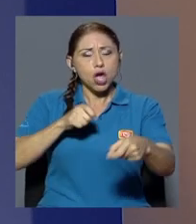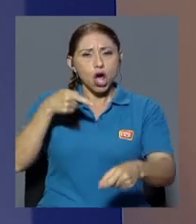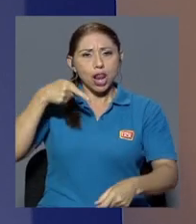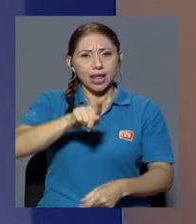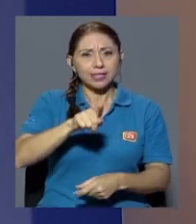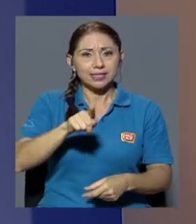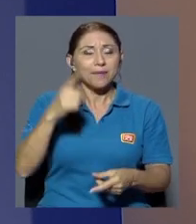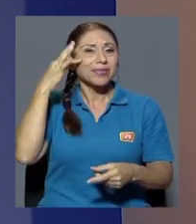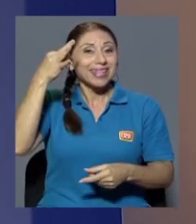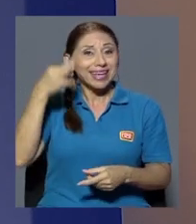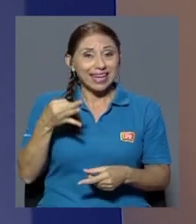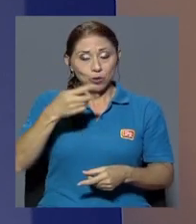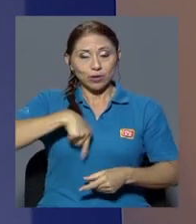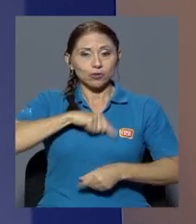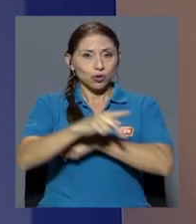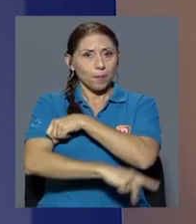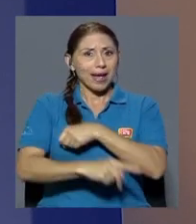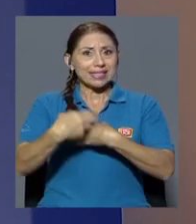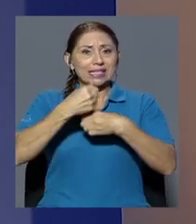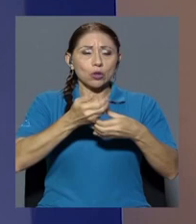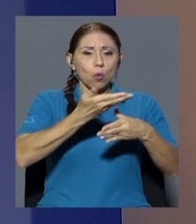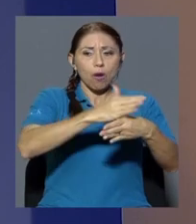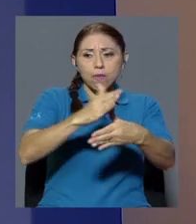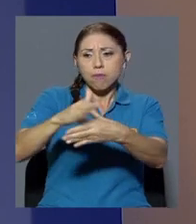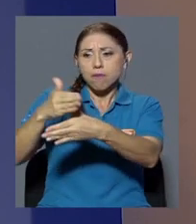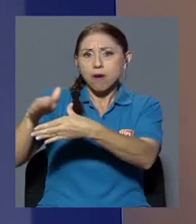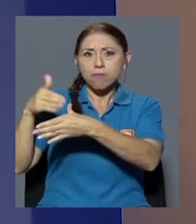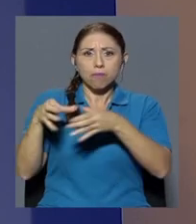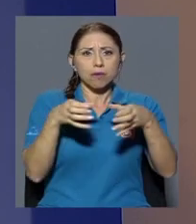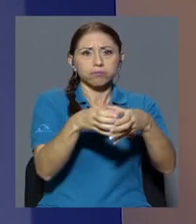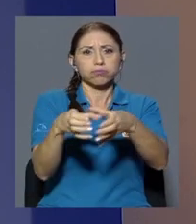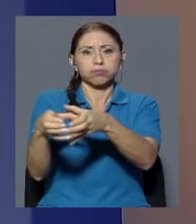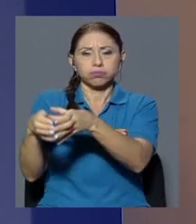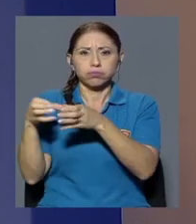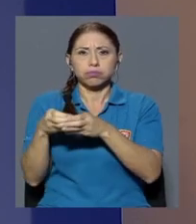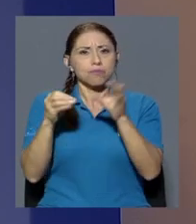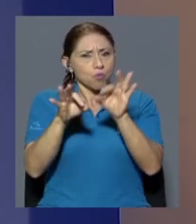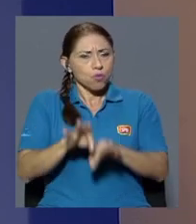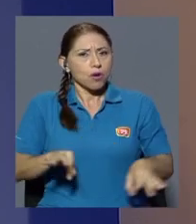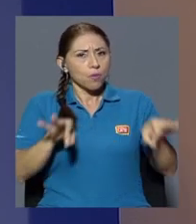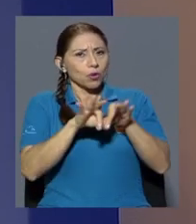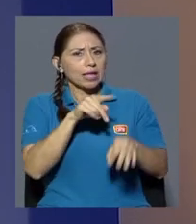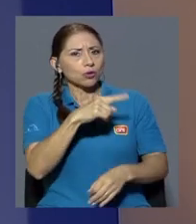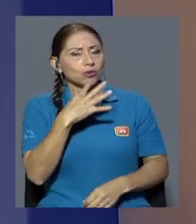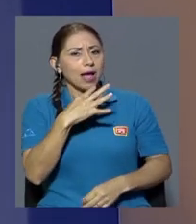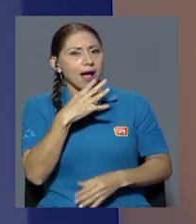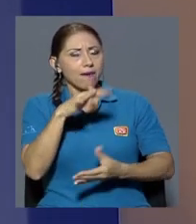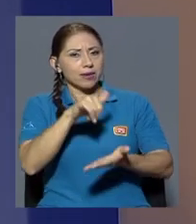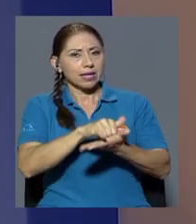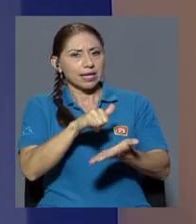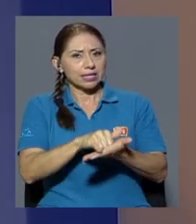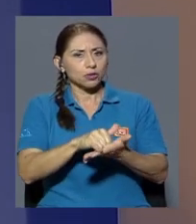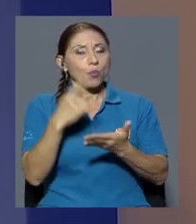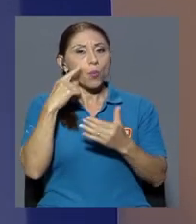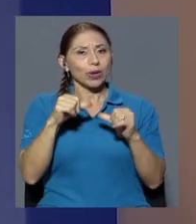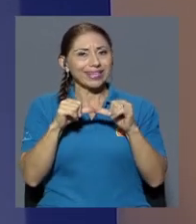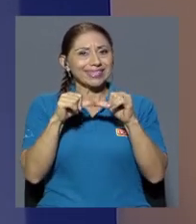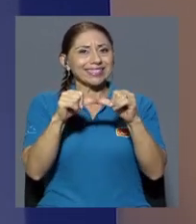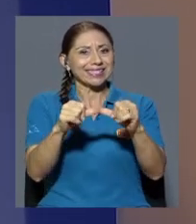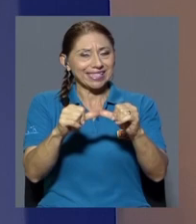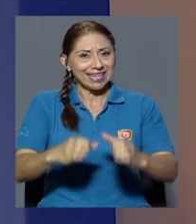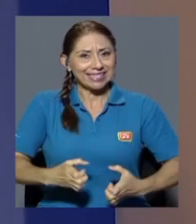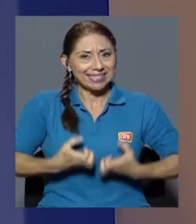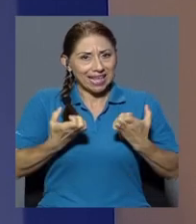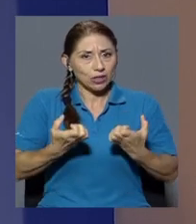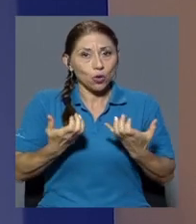esa polarización que vive nuestro país es fundamental que usted de algún modo lo ponga en la mesa porque sigue existiendo y lo peor es